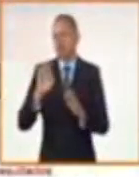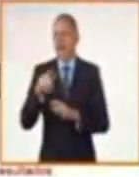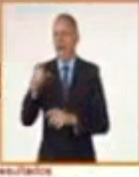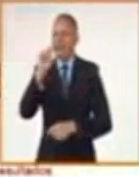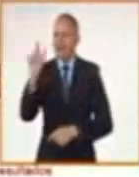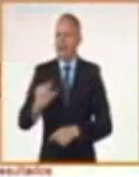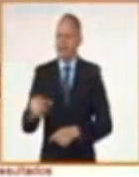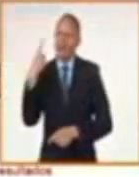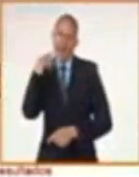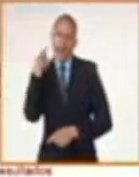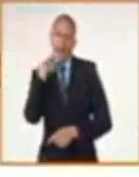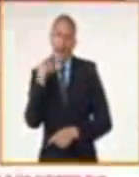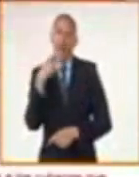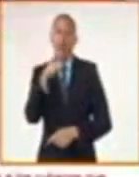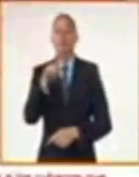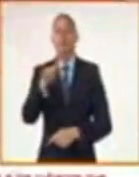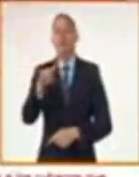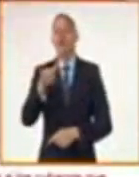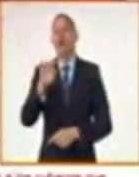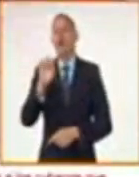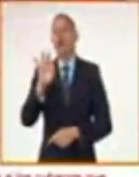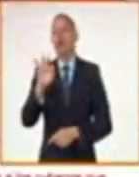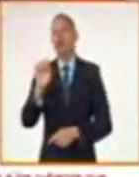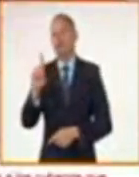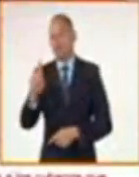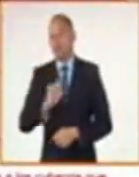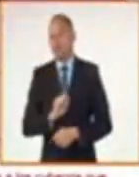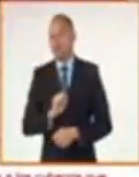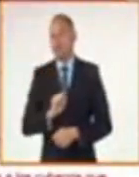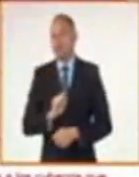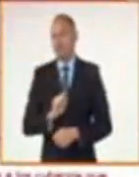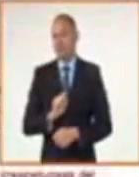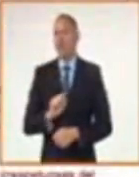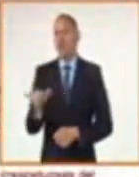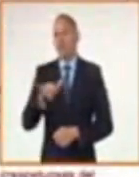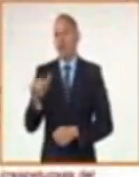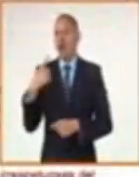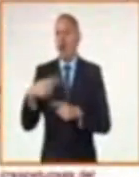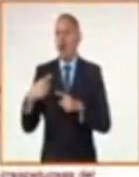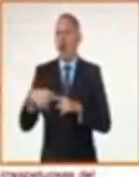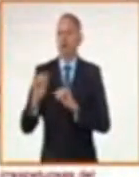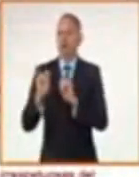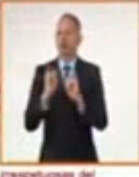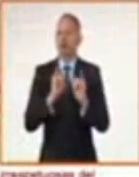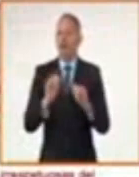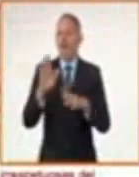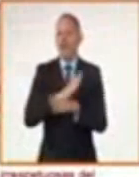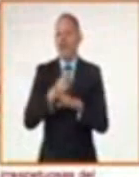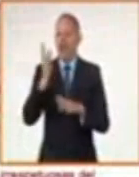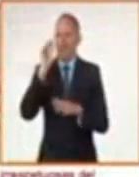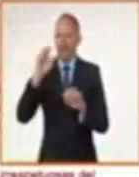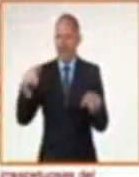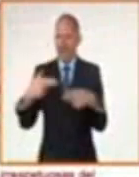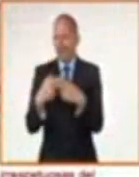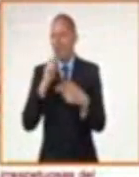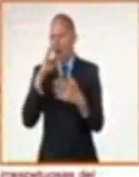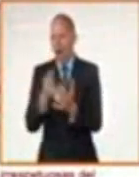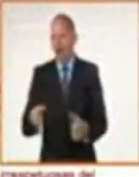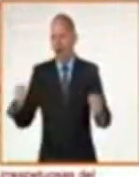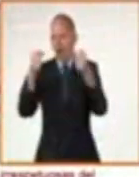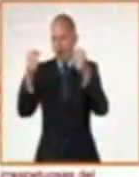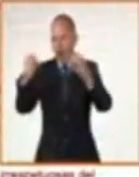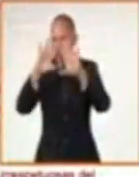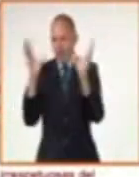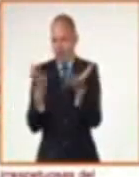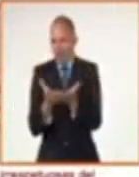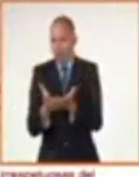en 1981 y también pues dio cobertura a 8 Copas del Mundo y 7 Juegos Olímpicos, así como